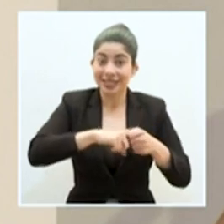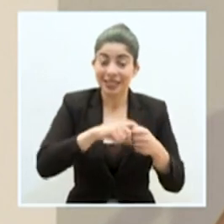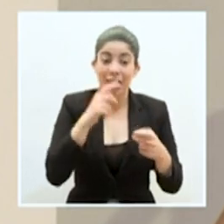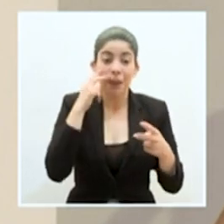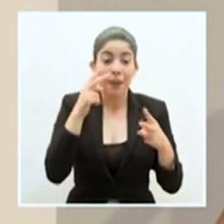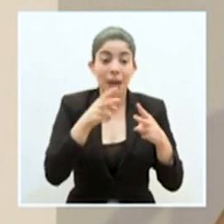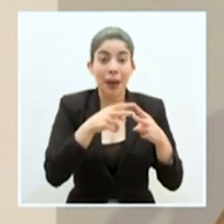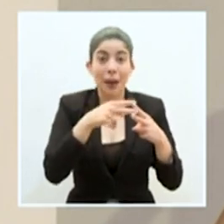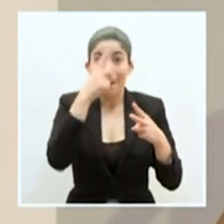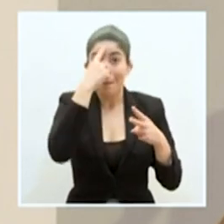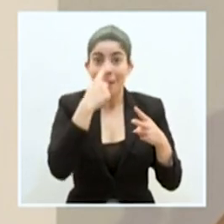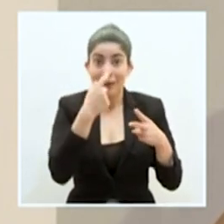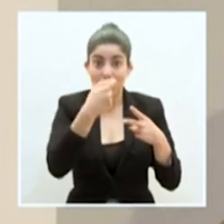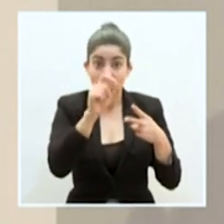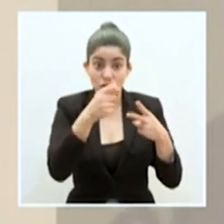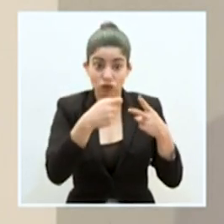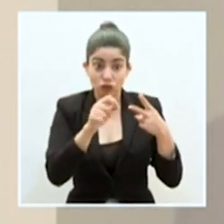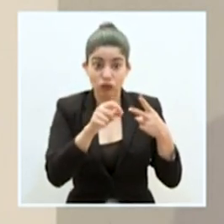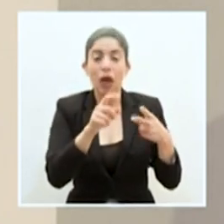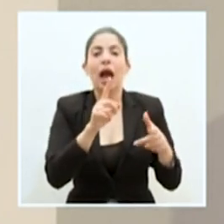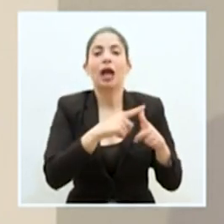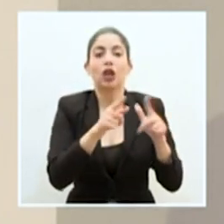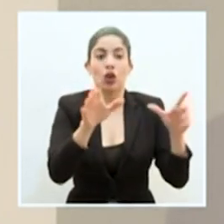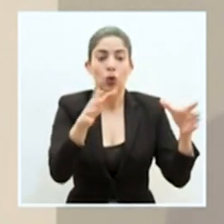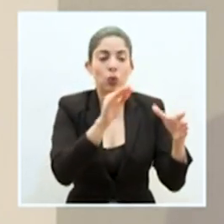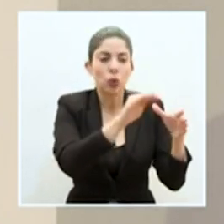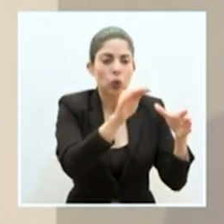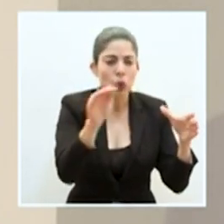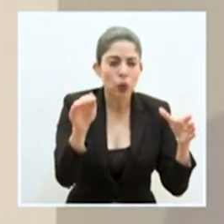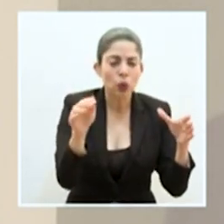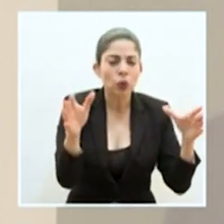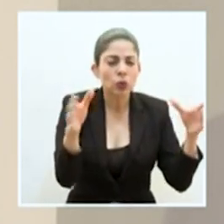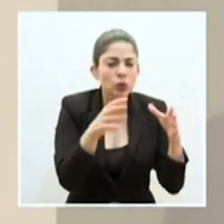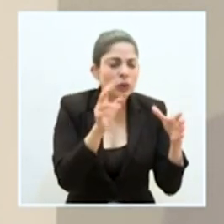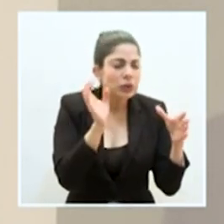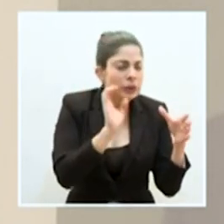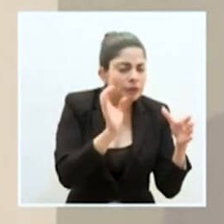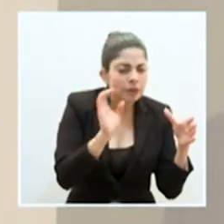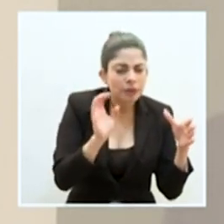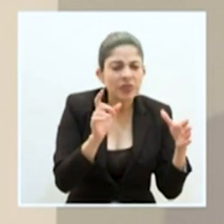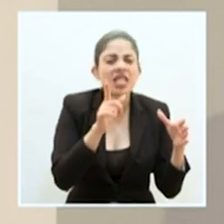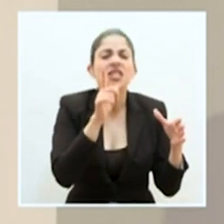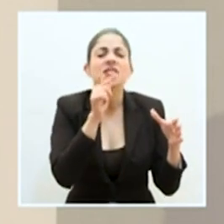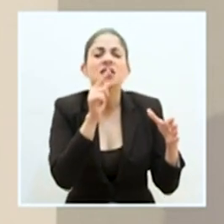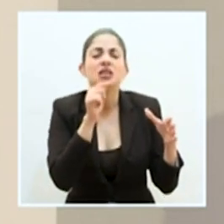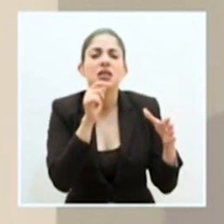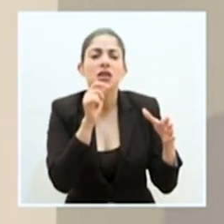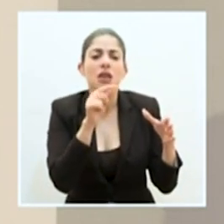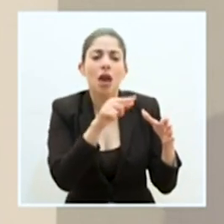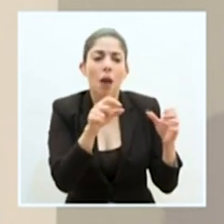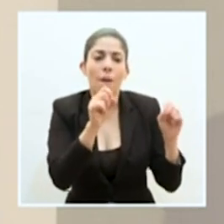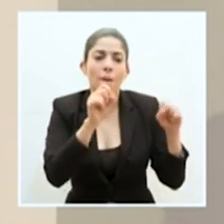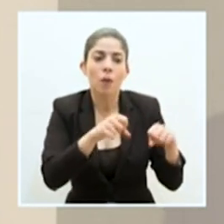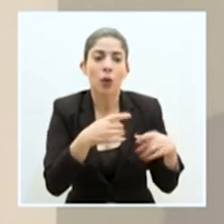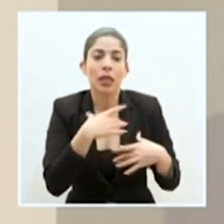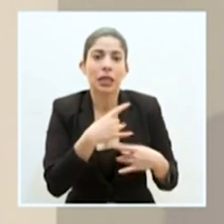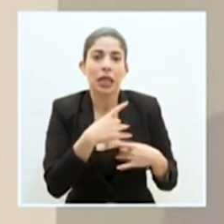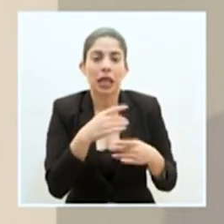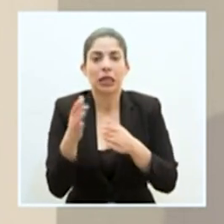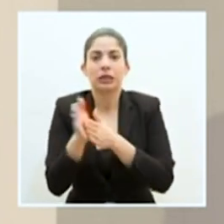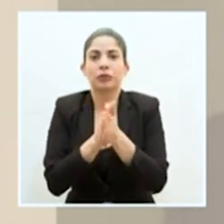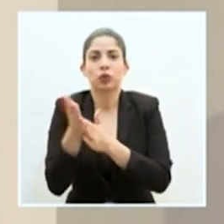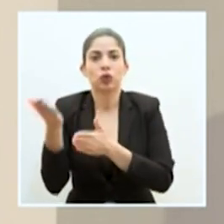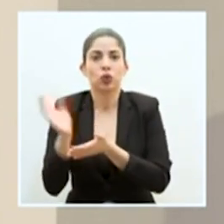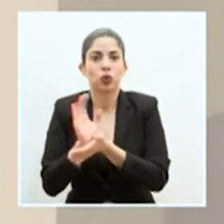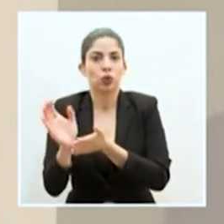características para poder hacer esta primera fase de identificación de quiénes tendrían la disposición y el interés de aprovechar